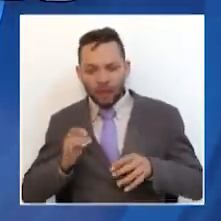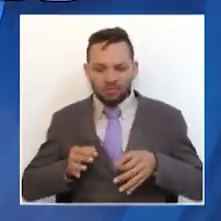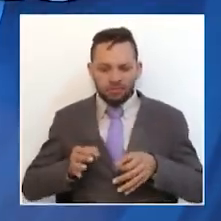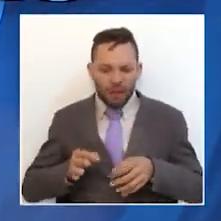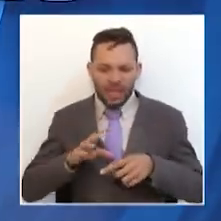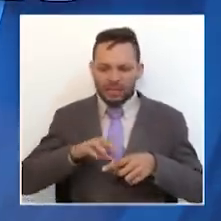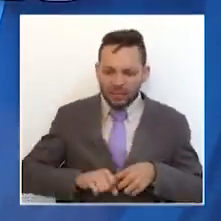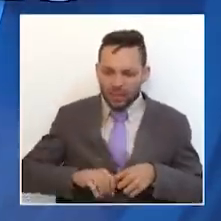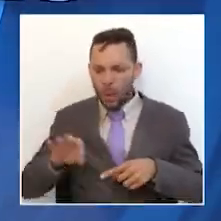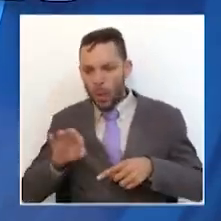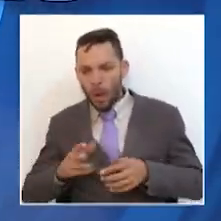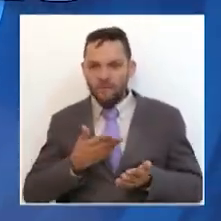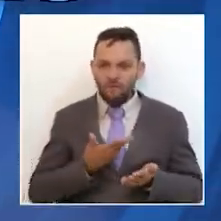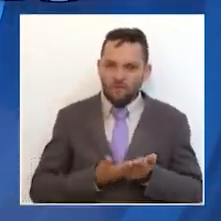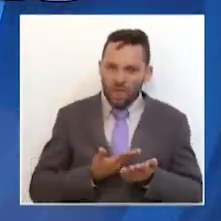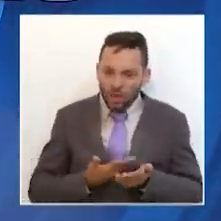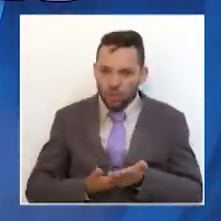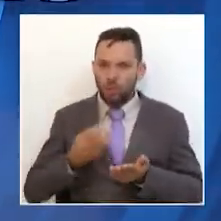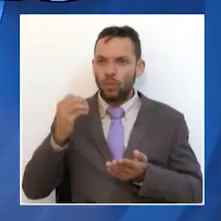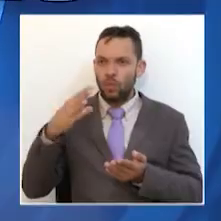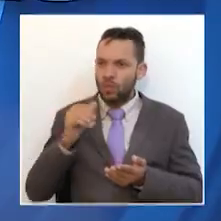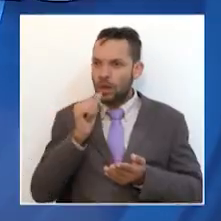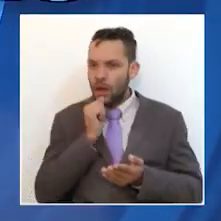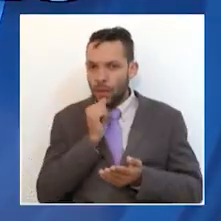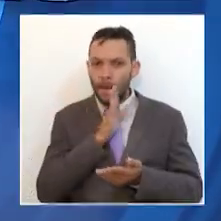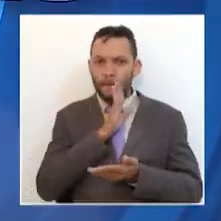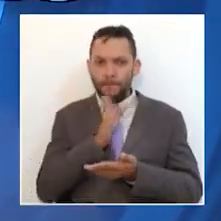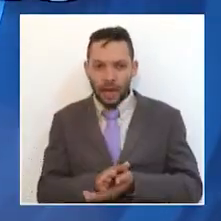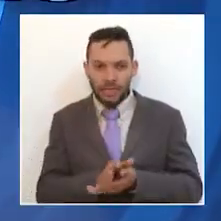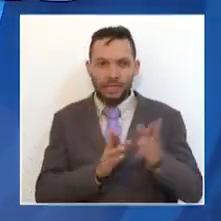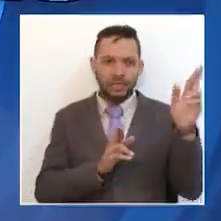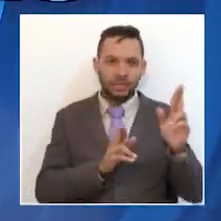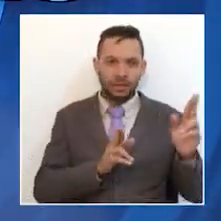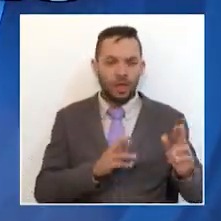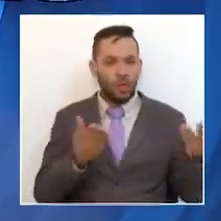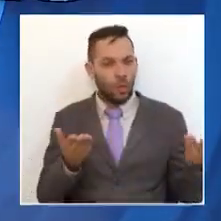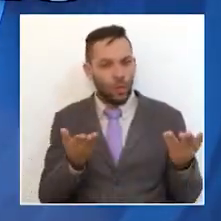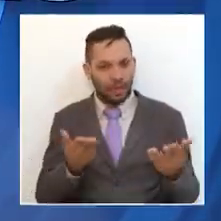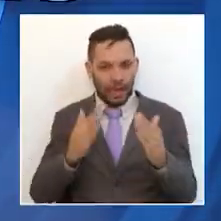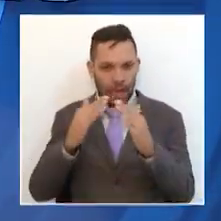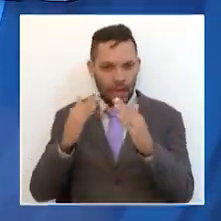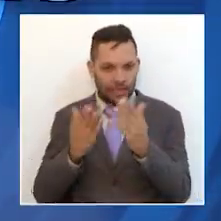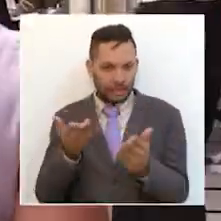por servicios públicos son algunas de las principales consultas de los risaraldenses a la Casa del Consumidor.